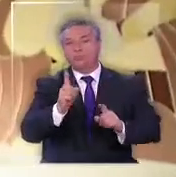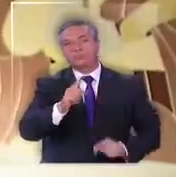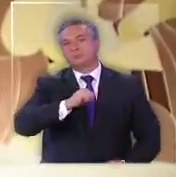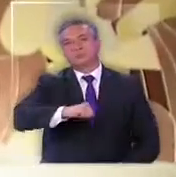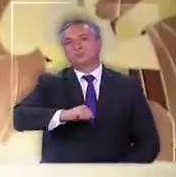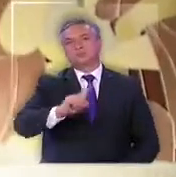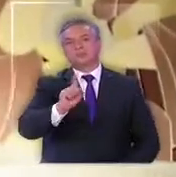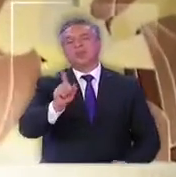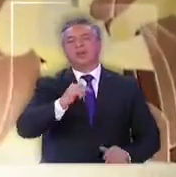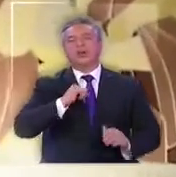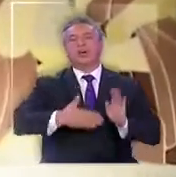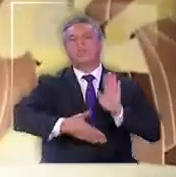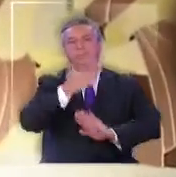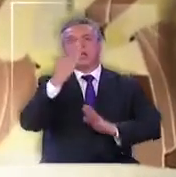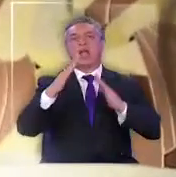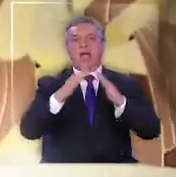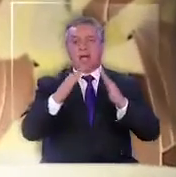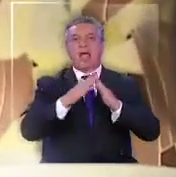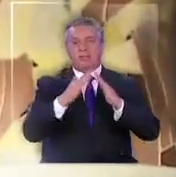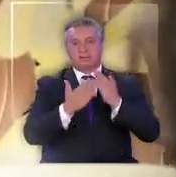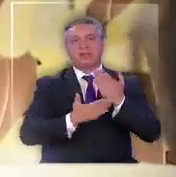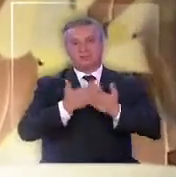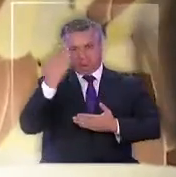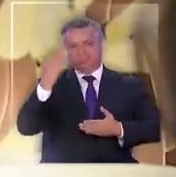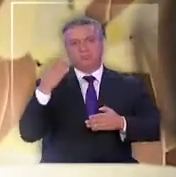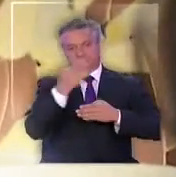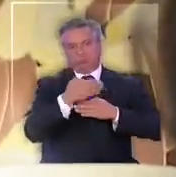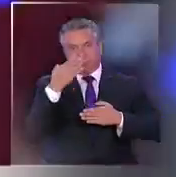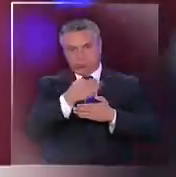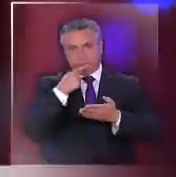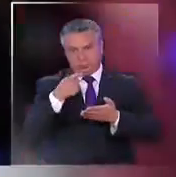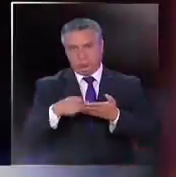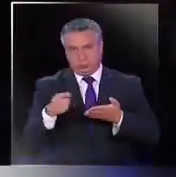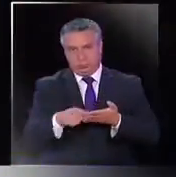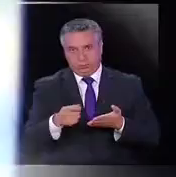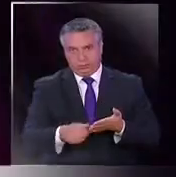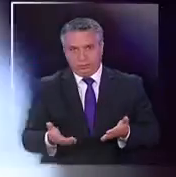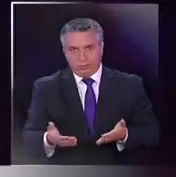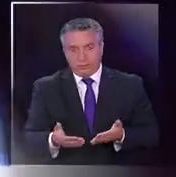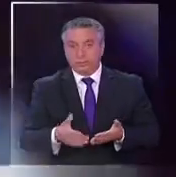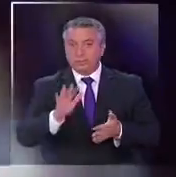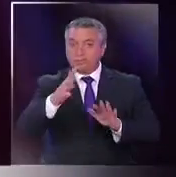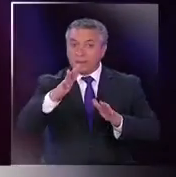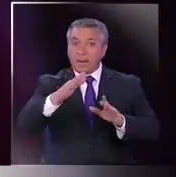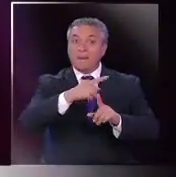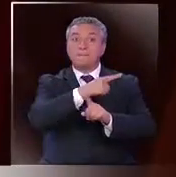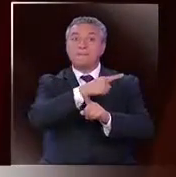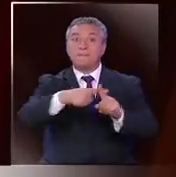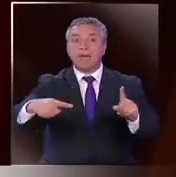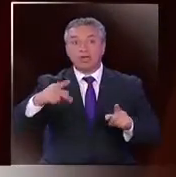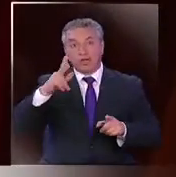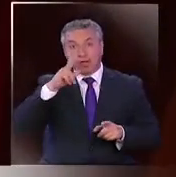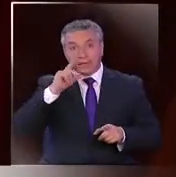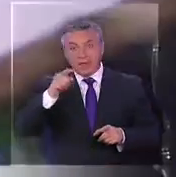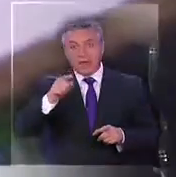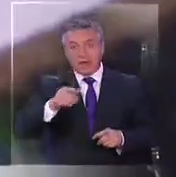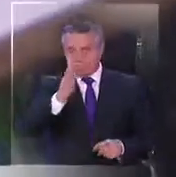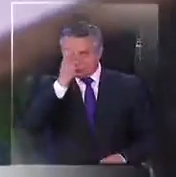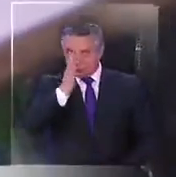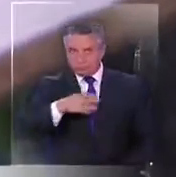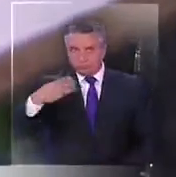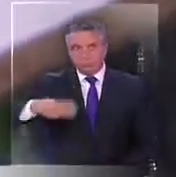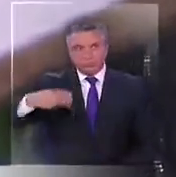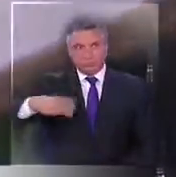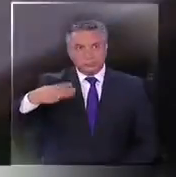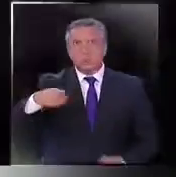llegaban a sus casas a responder la encuesta. Cerca del mediodía, funcionarios municipales pasaron a buscar